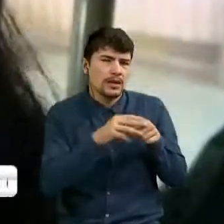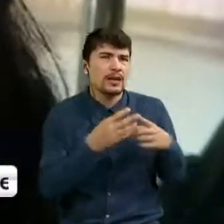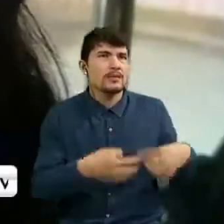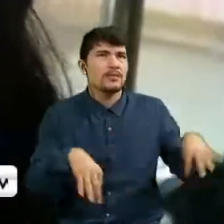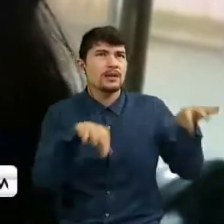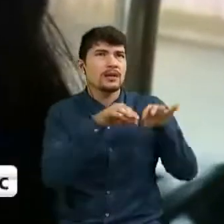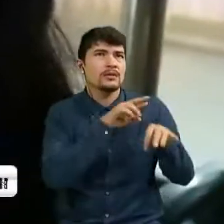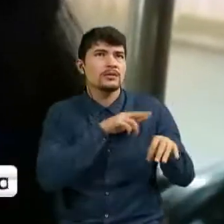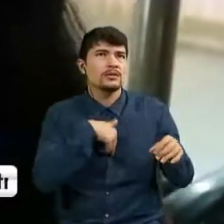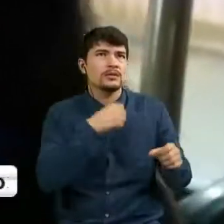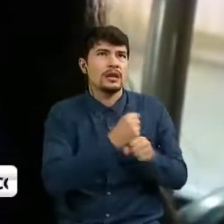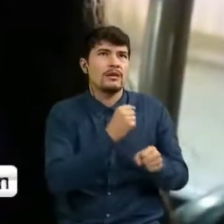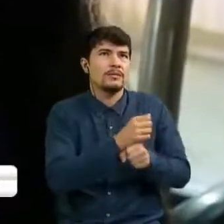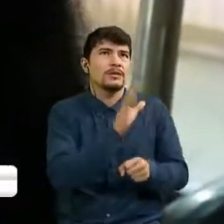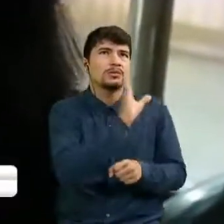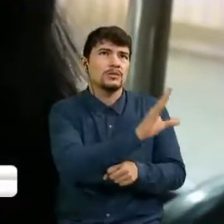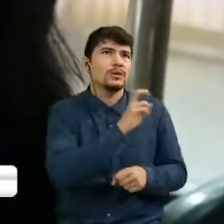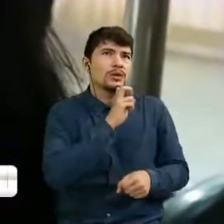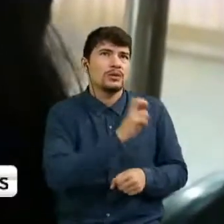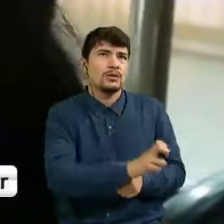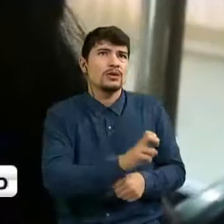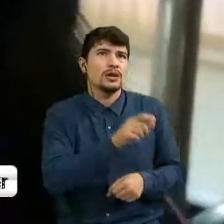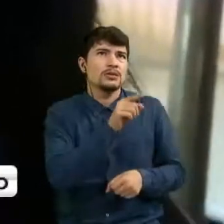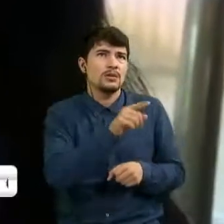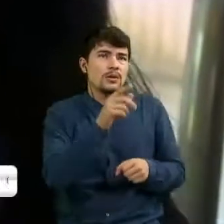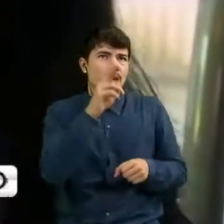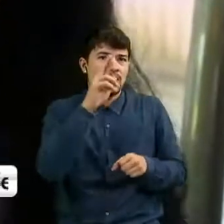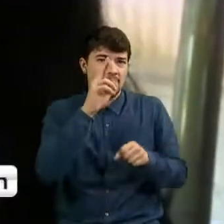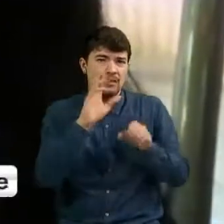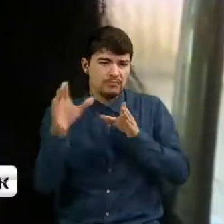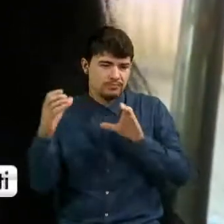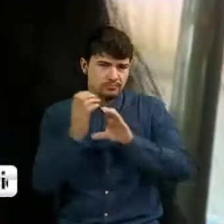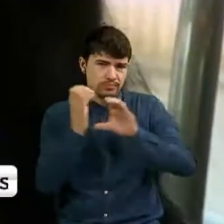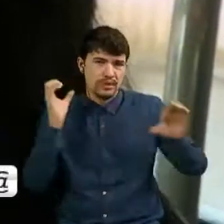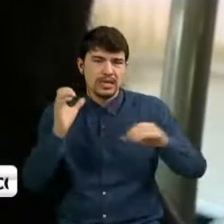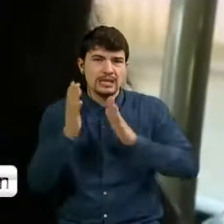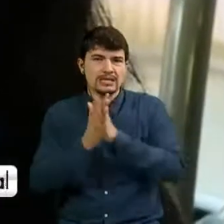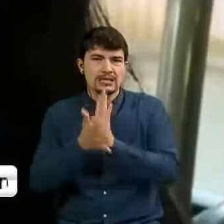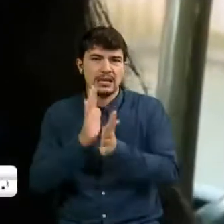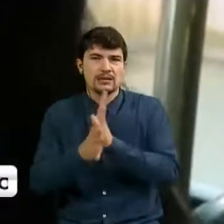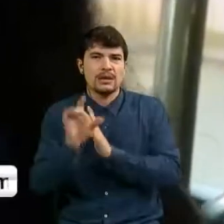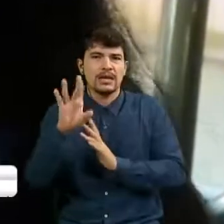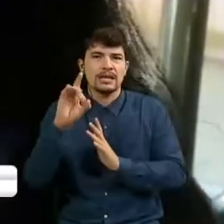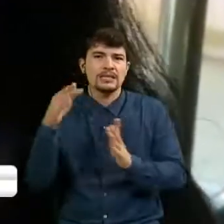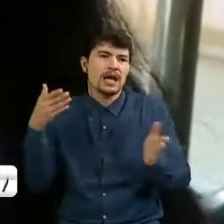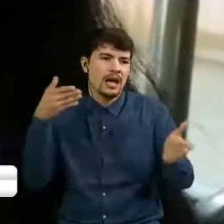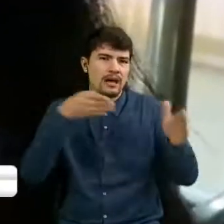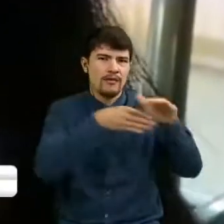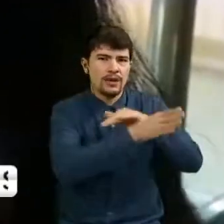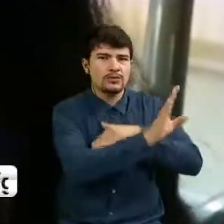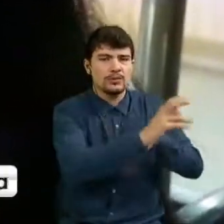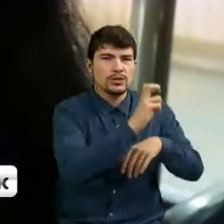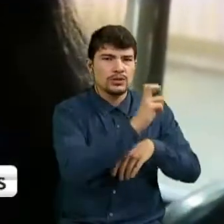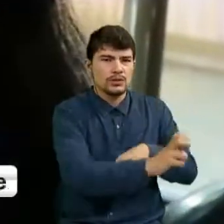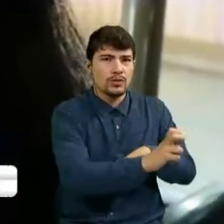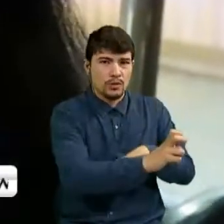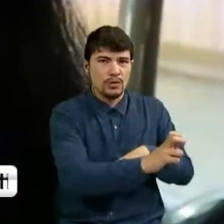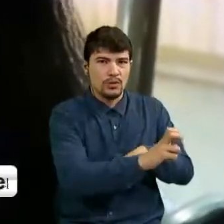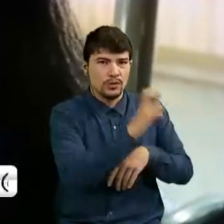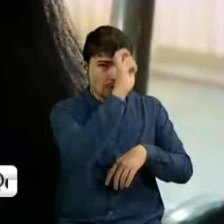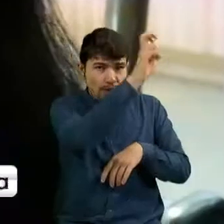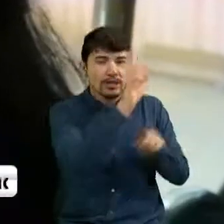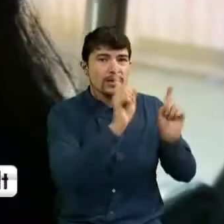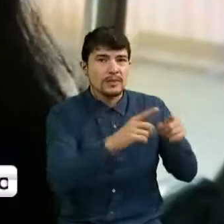que trabajamos para el norte, con una ruta que venga del centro por la 15 hacia el norte y se desvíe por el lado de la juventud,